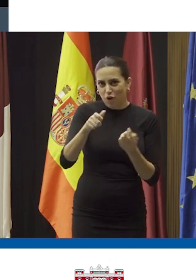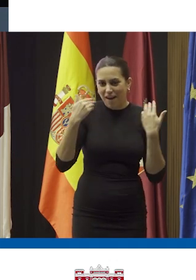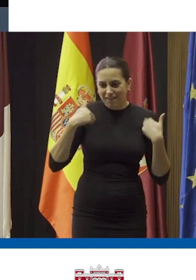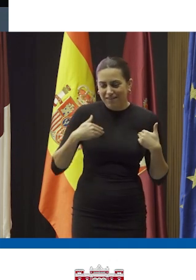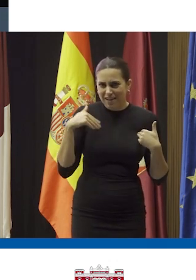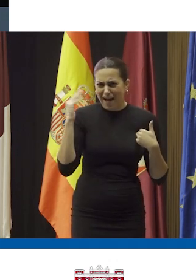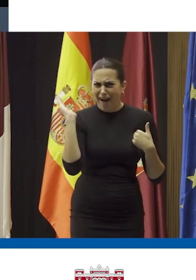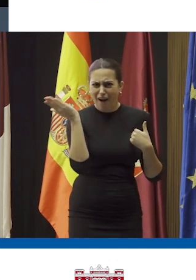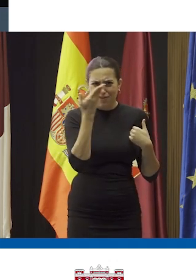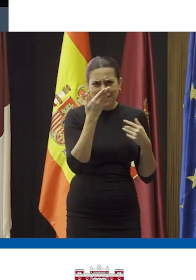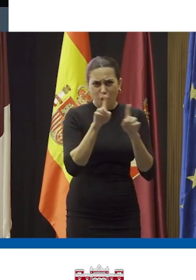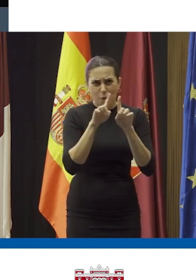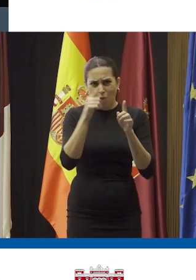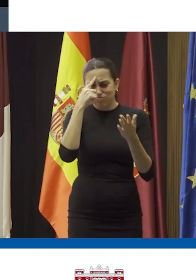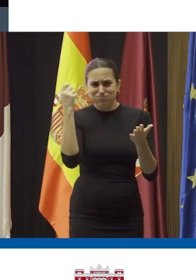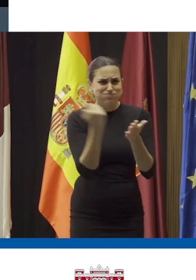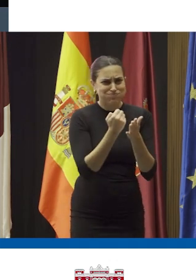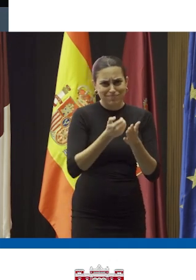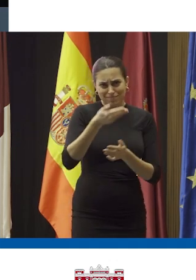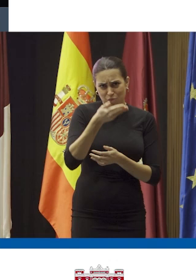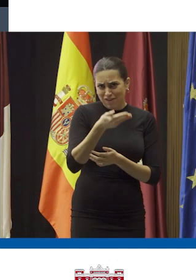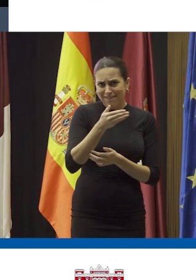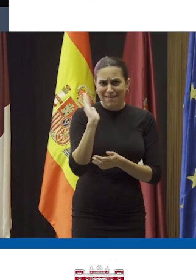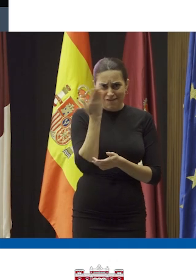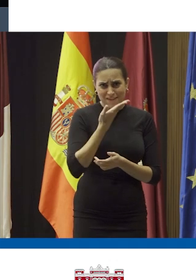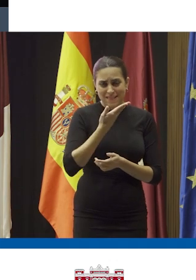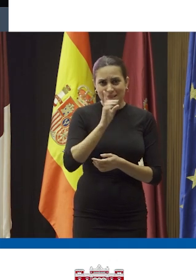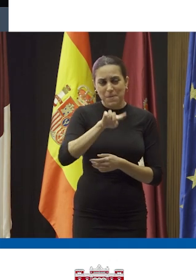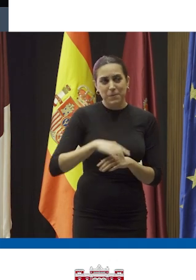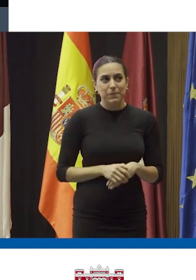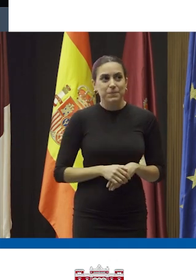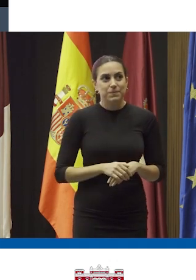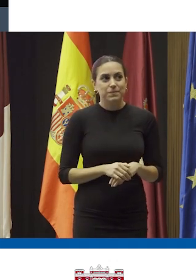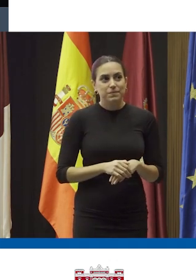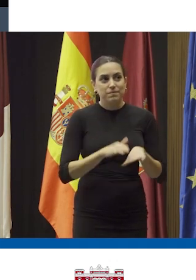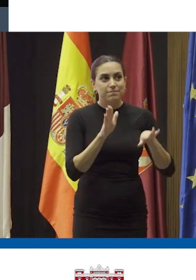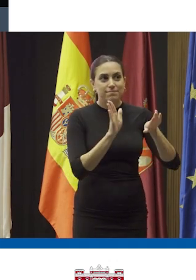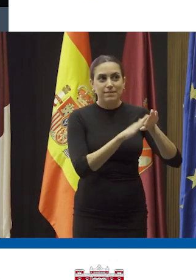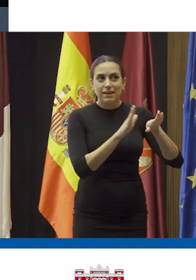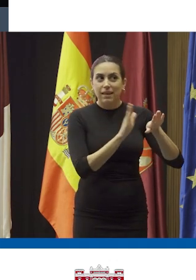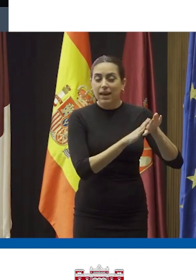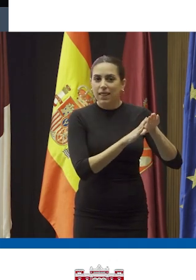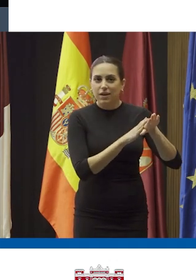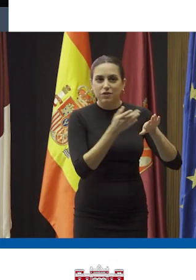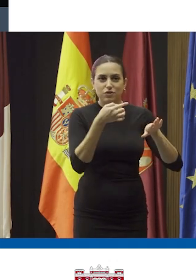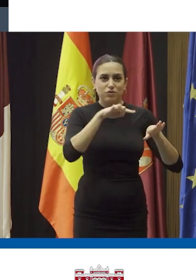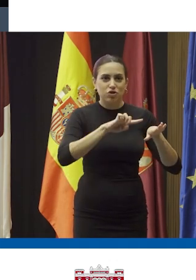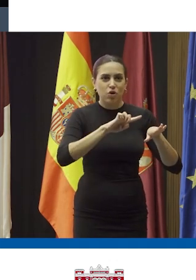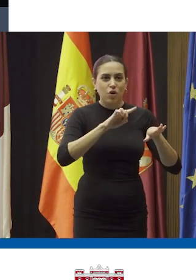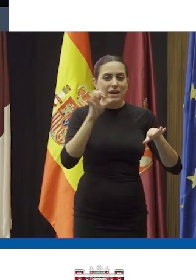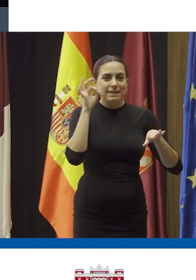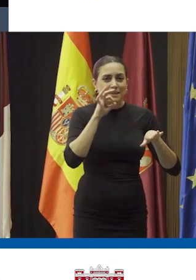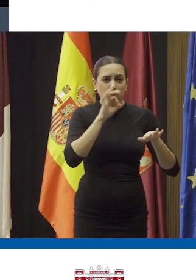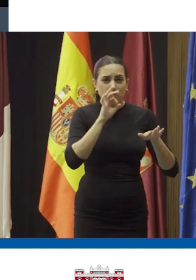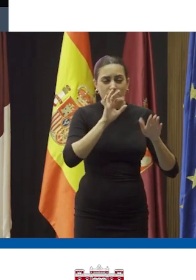impacto traumático muy importante. Bueno, pero para allá. En la izquierda lo veremos unos siglos más tarde,